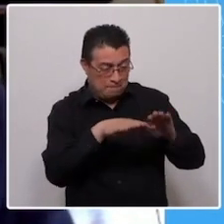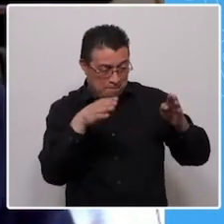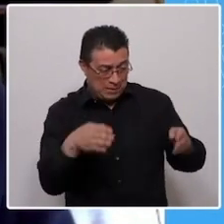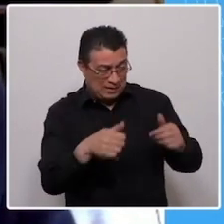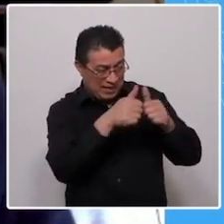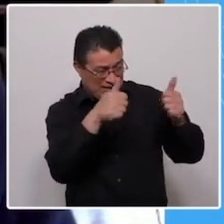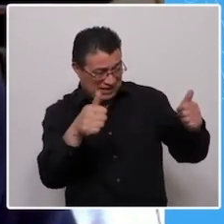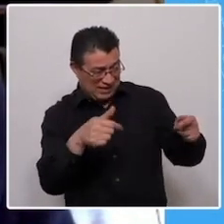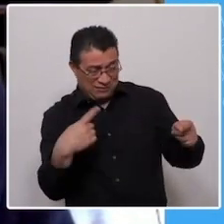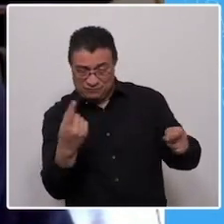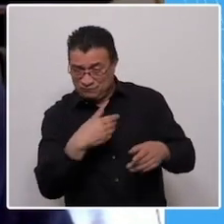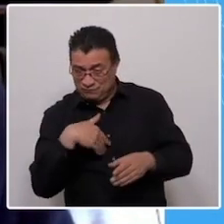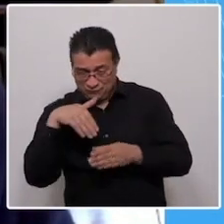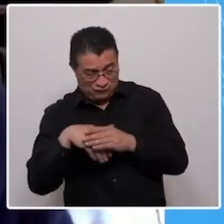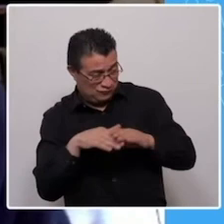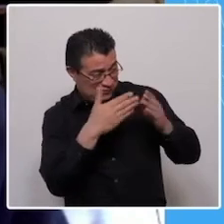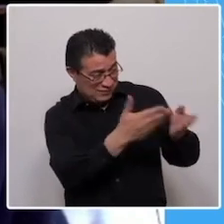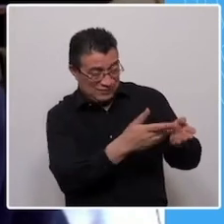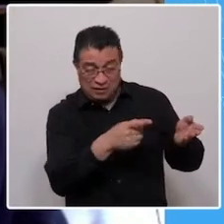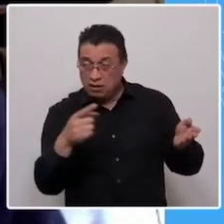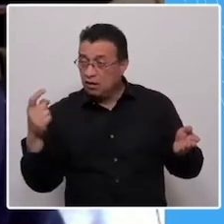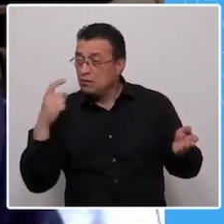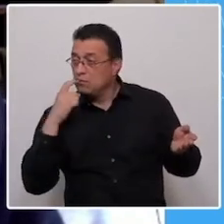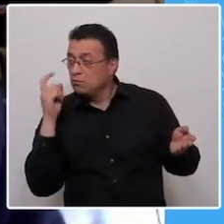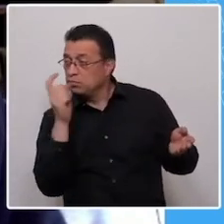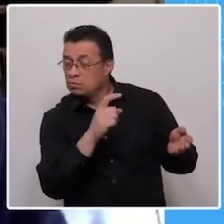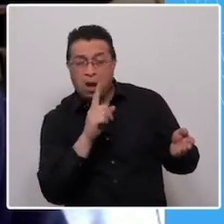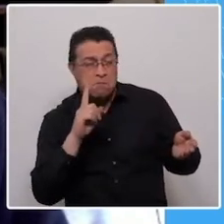directiva de mentir.